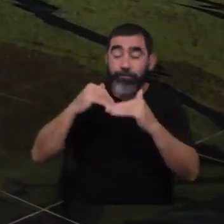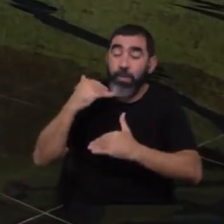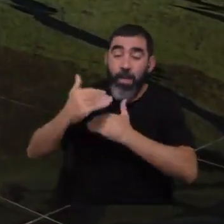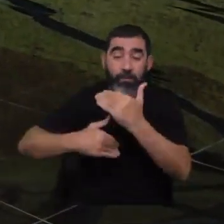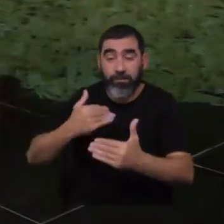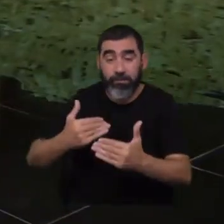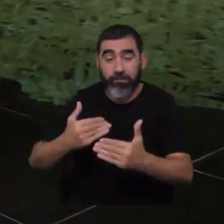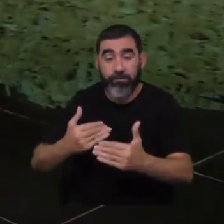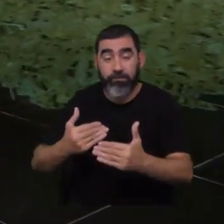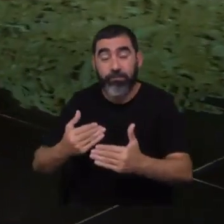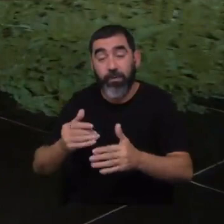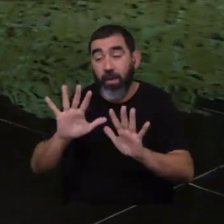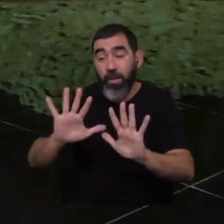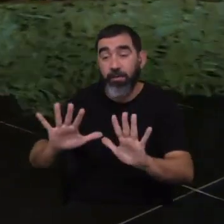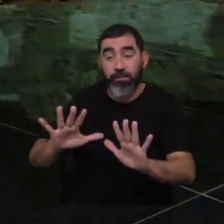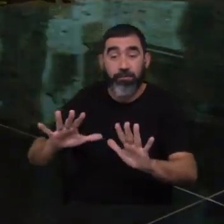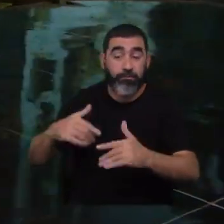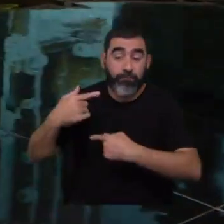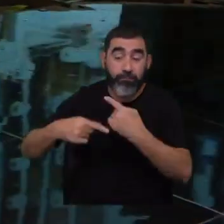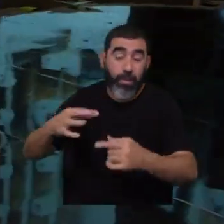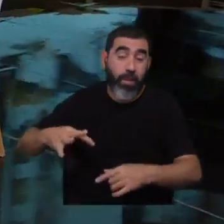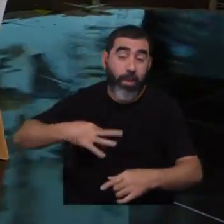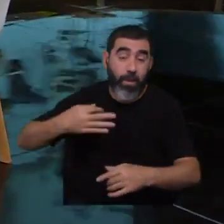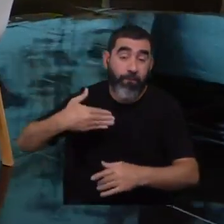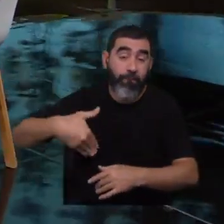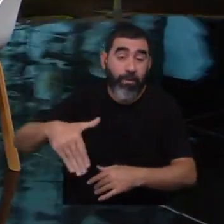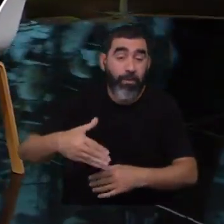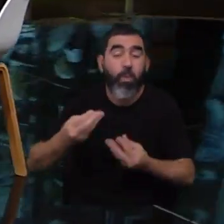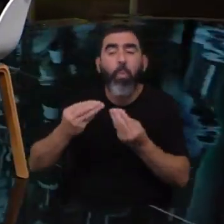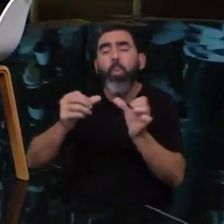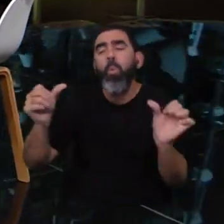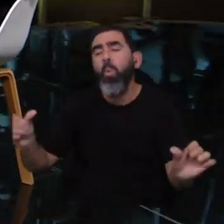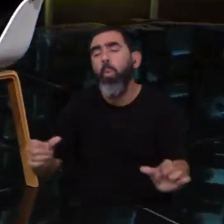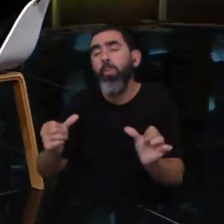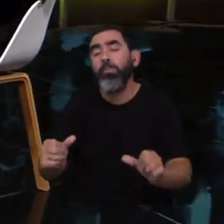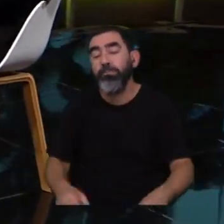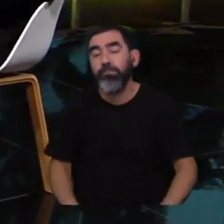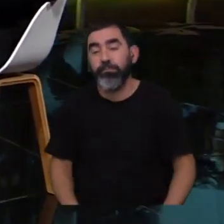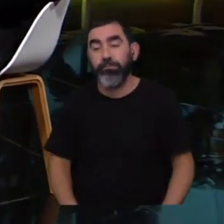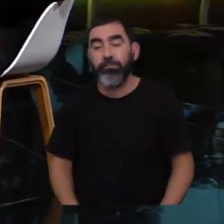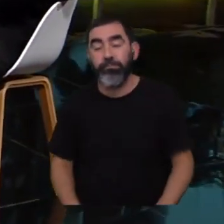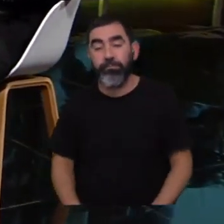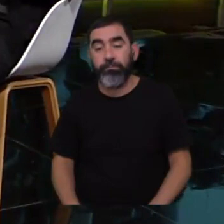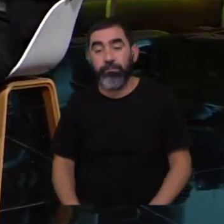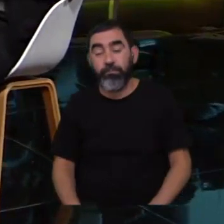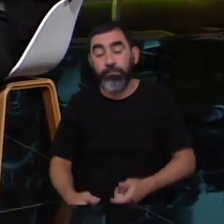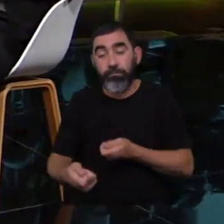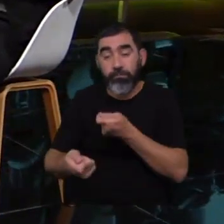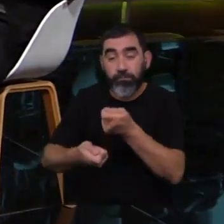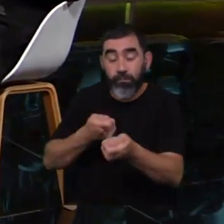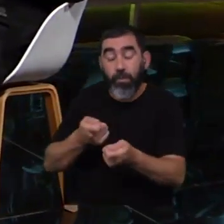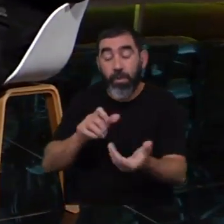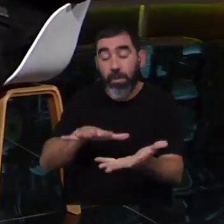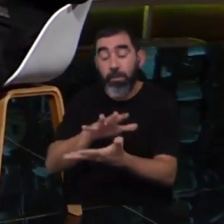avanzar. Y en esa dinámica se nos va la vida, Guillermo. ¿Cómo hacemos? Creo que justamente el tema de la construcción de espacios de